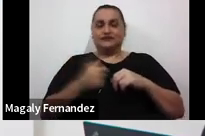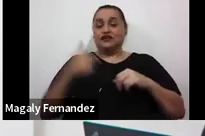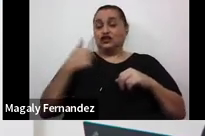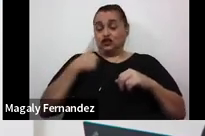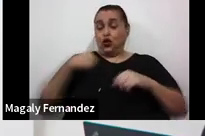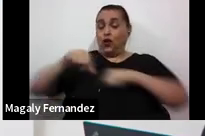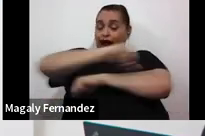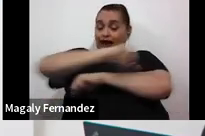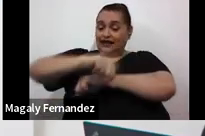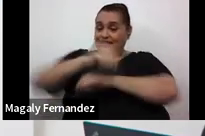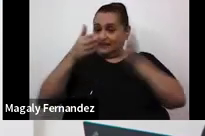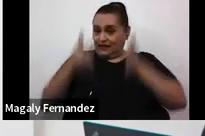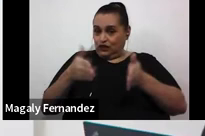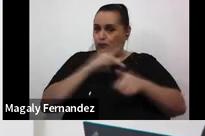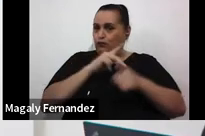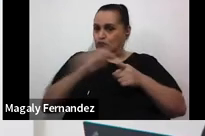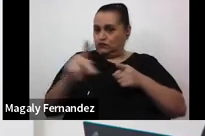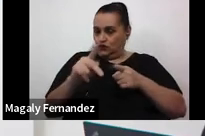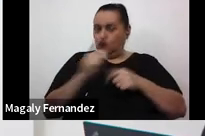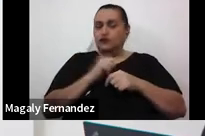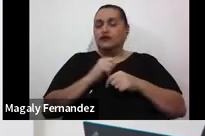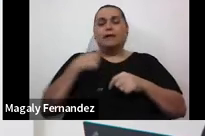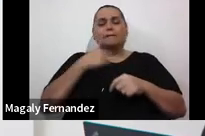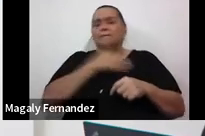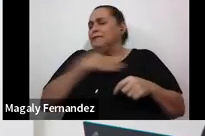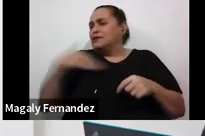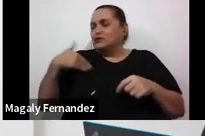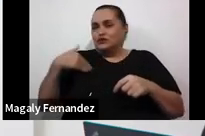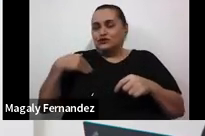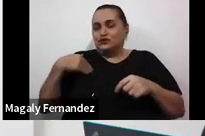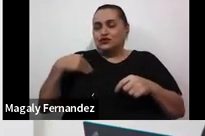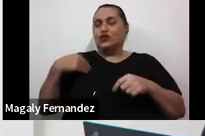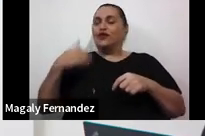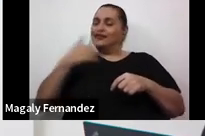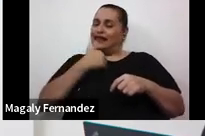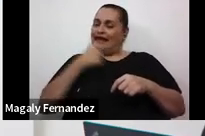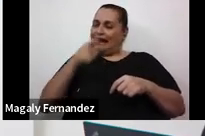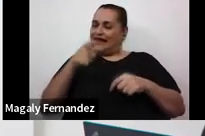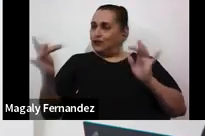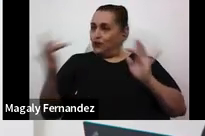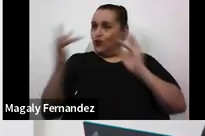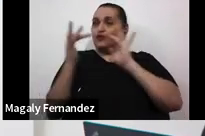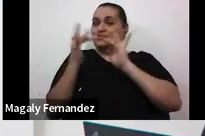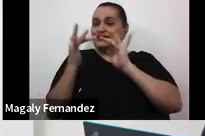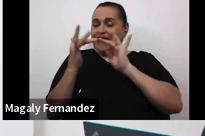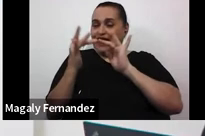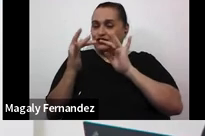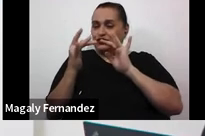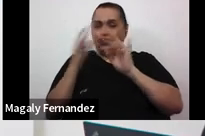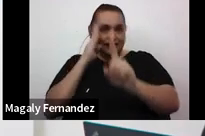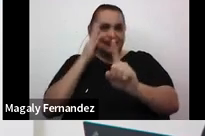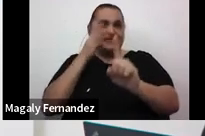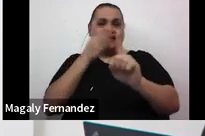Arquitecto de profesión y me gustó muchísimo poder creer como este contacto mucho más directo